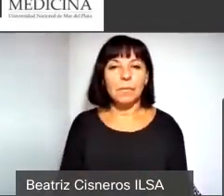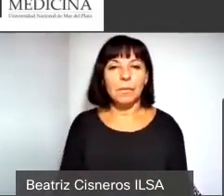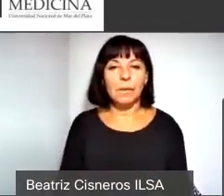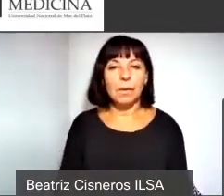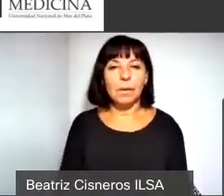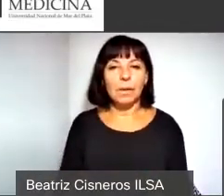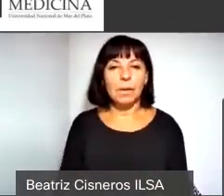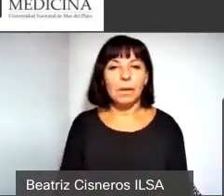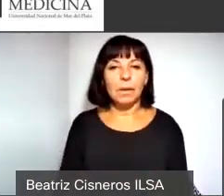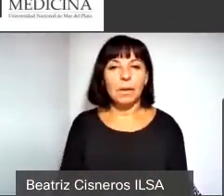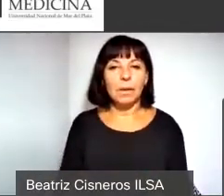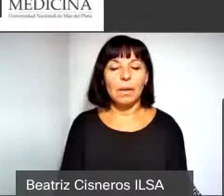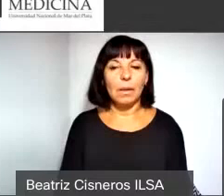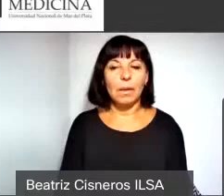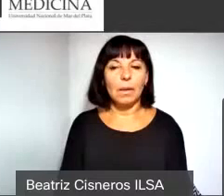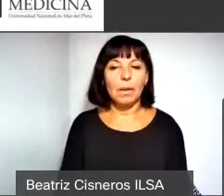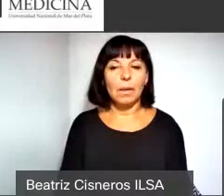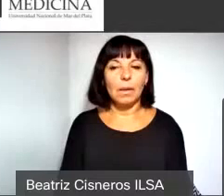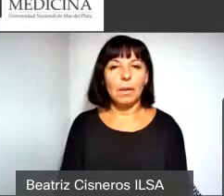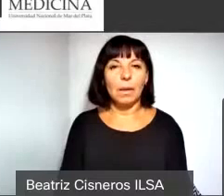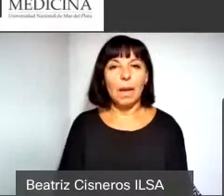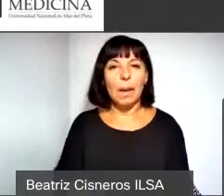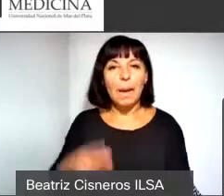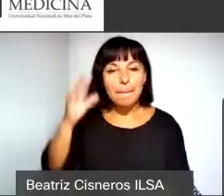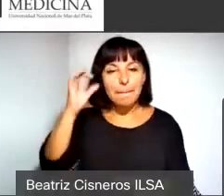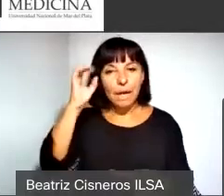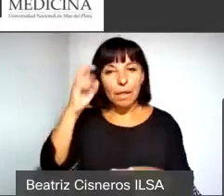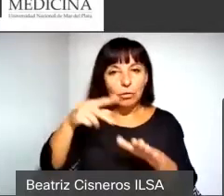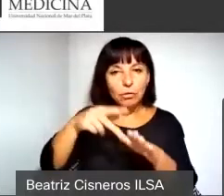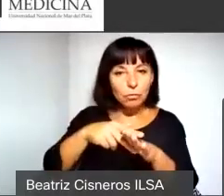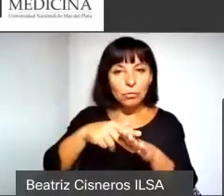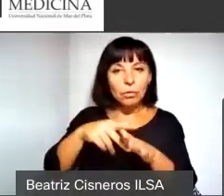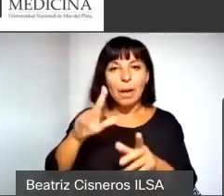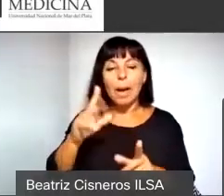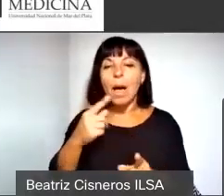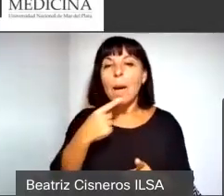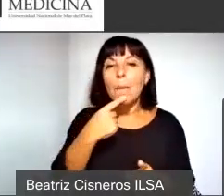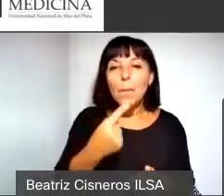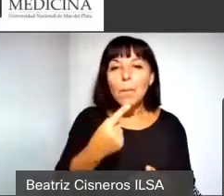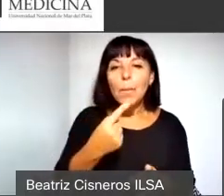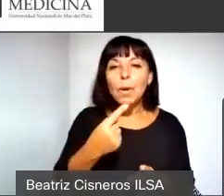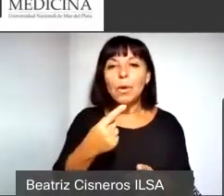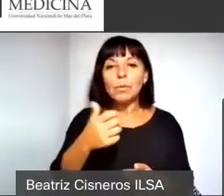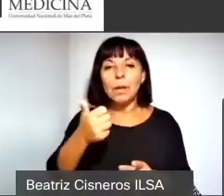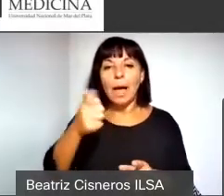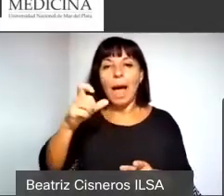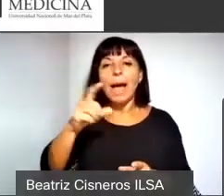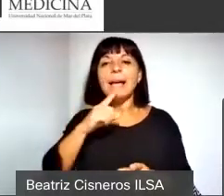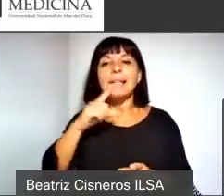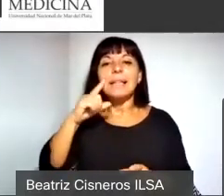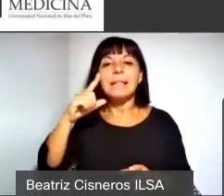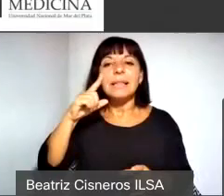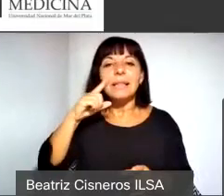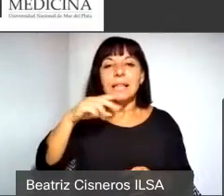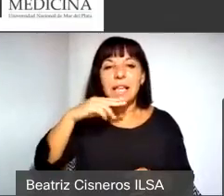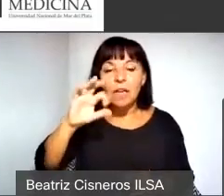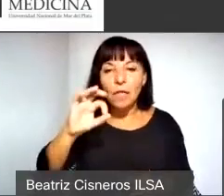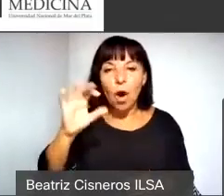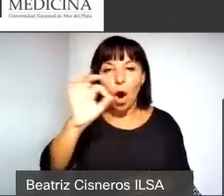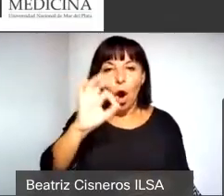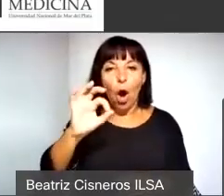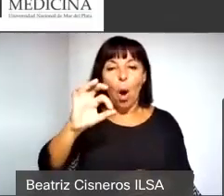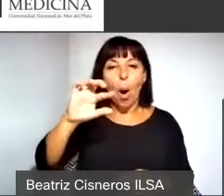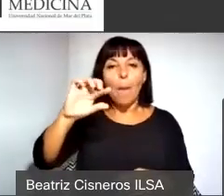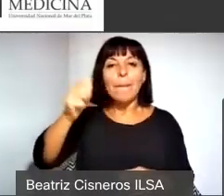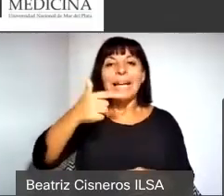Vamos a hablar un poco sobre... Sí, Perdóname, porque sigue la pregunta esta de si es activo o pasivo. Dice en el PDF que está en